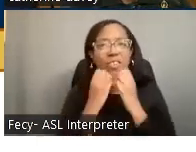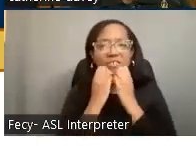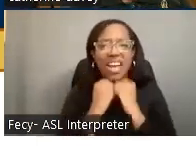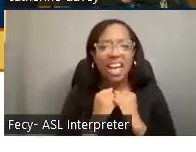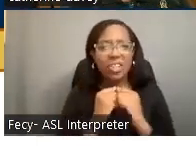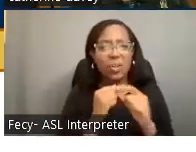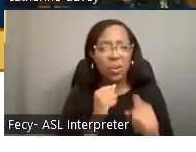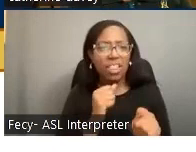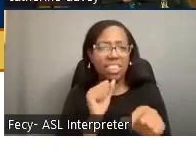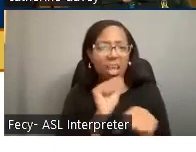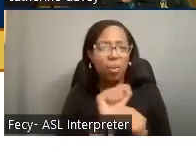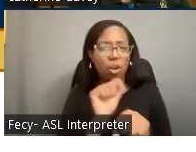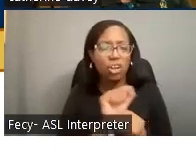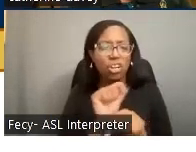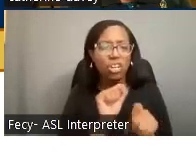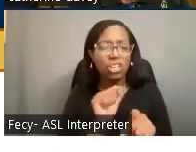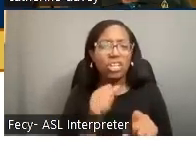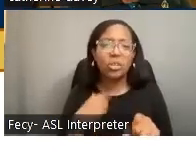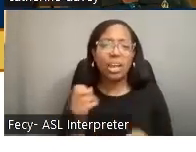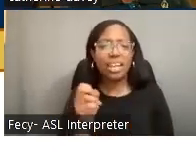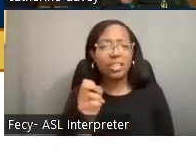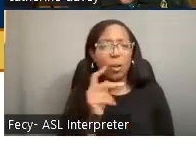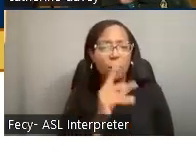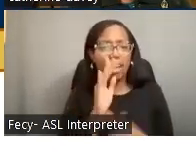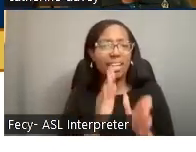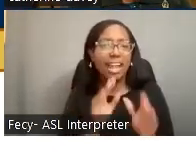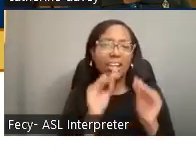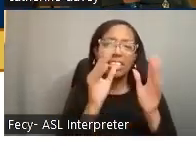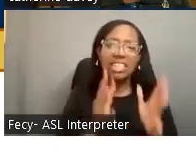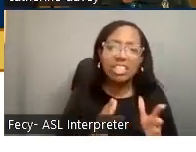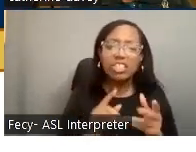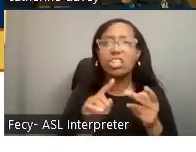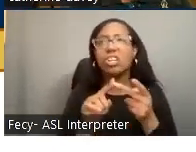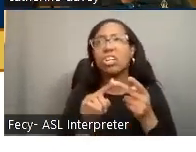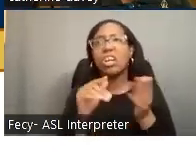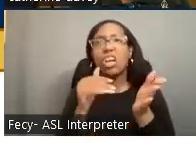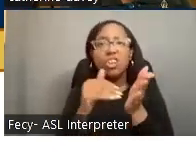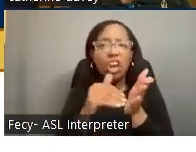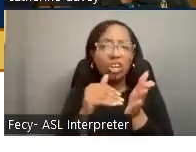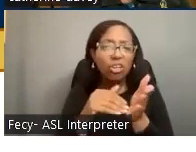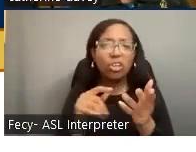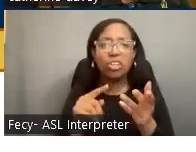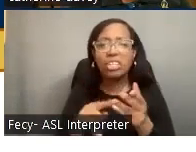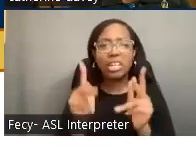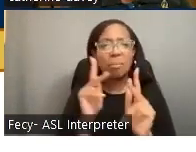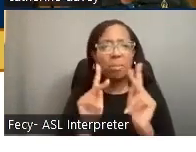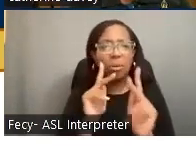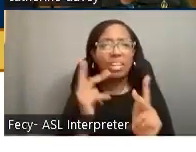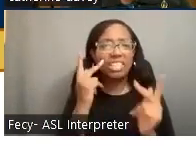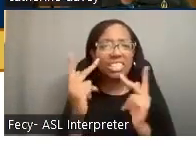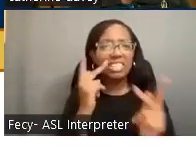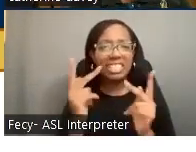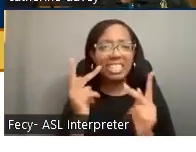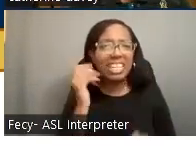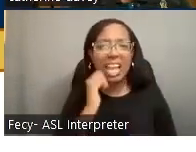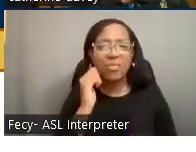eh, subestimo o sobreestimo lo que pueden hacer. Yo hablo con sus doctores,